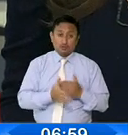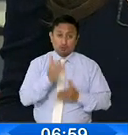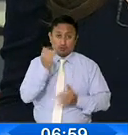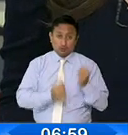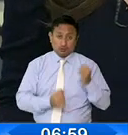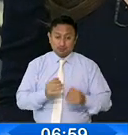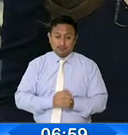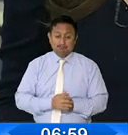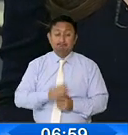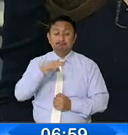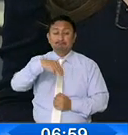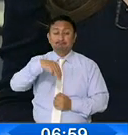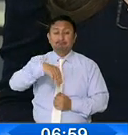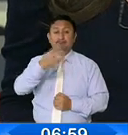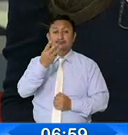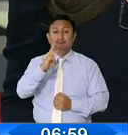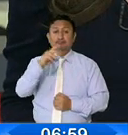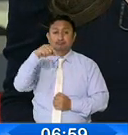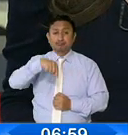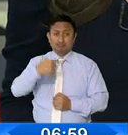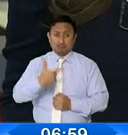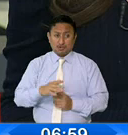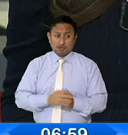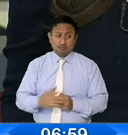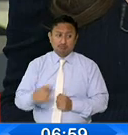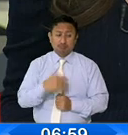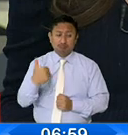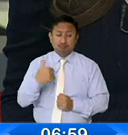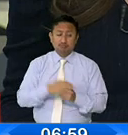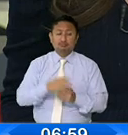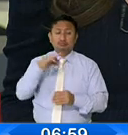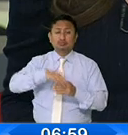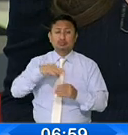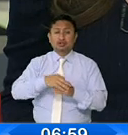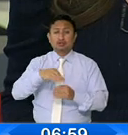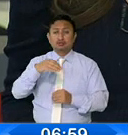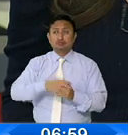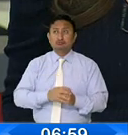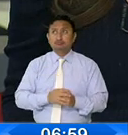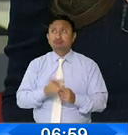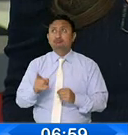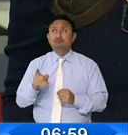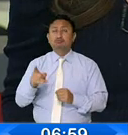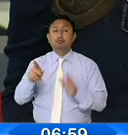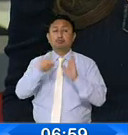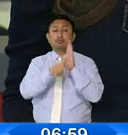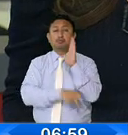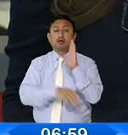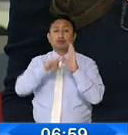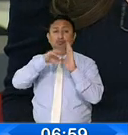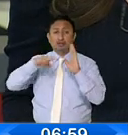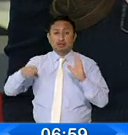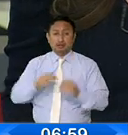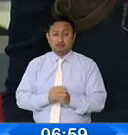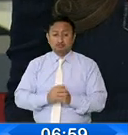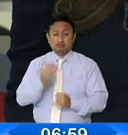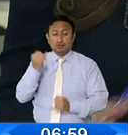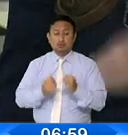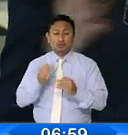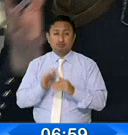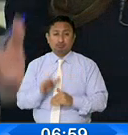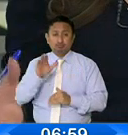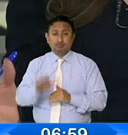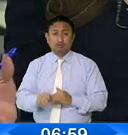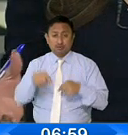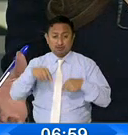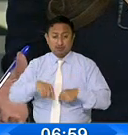martes 16 ya se encontraban escrutinados los votos correspondientes a parlamentarios andinos, el último paso previo al plazo de 10